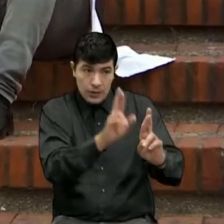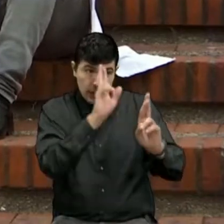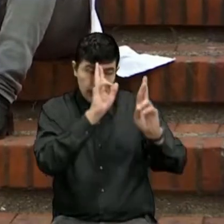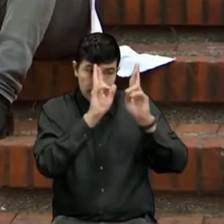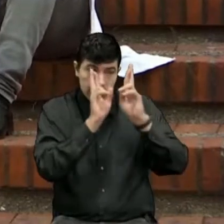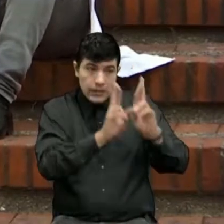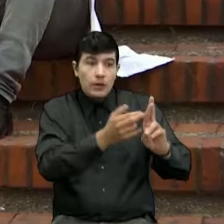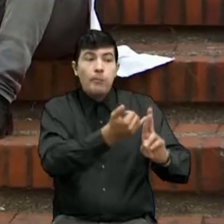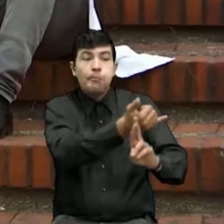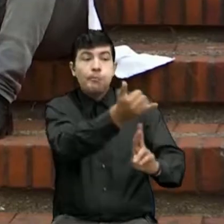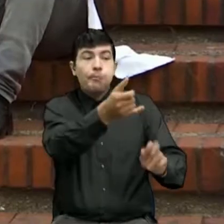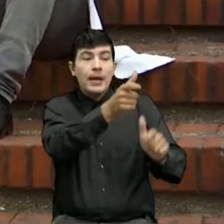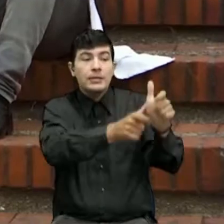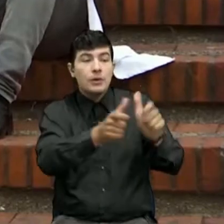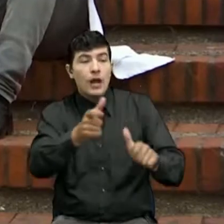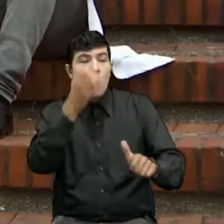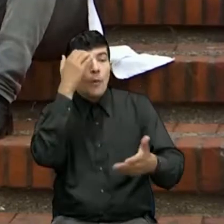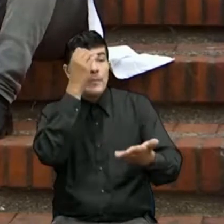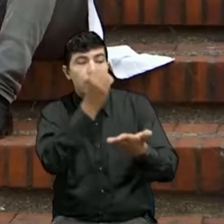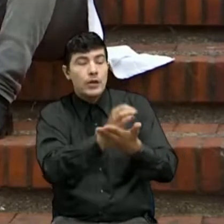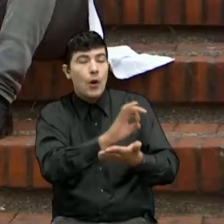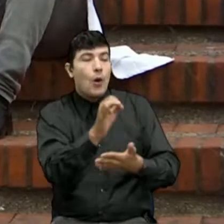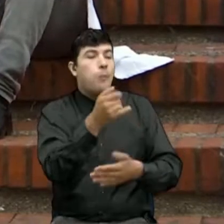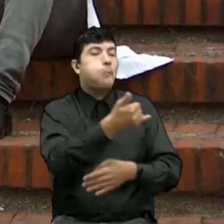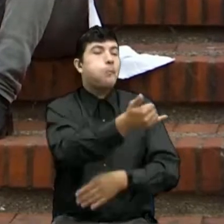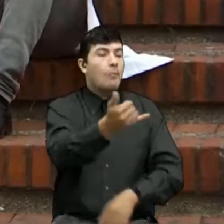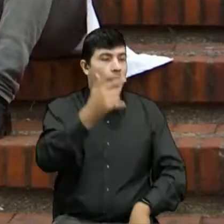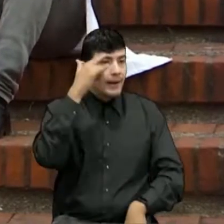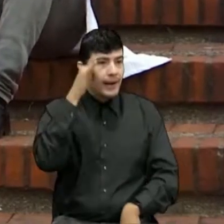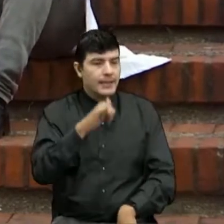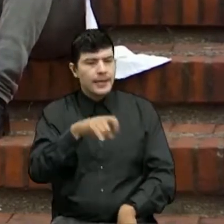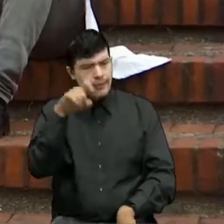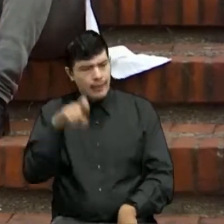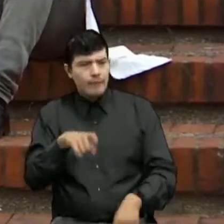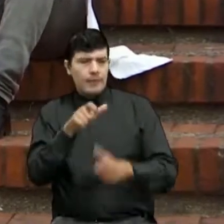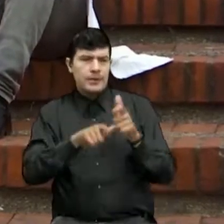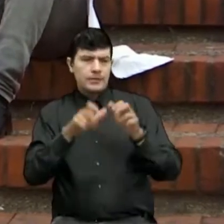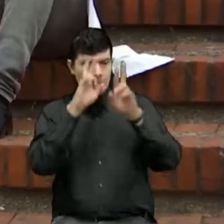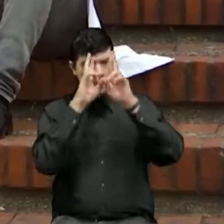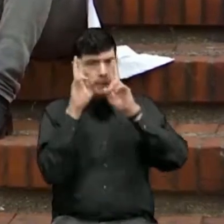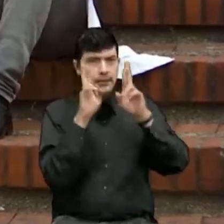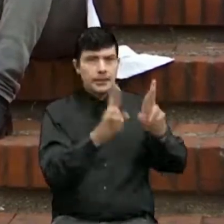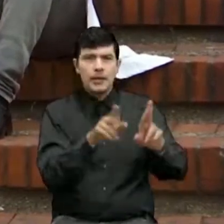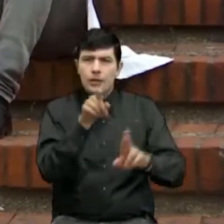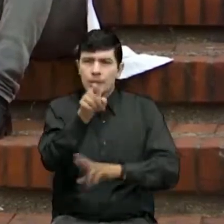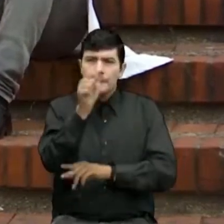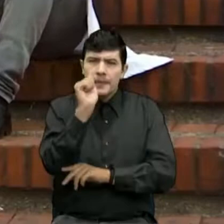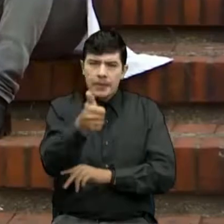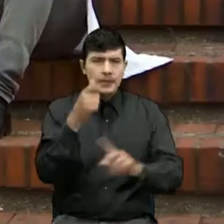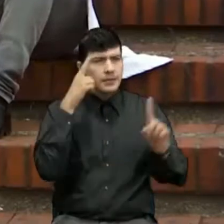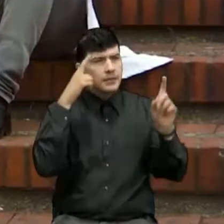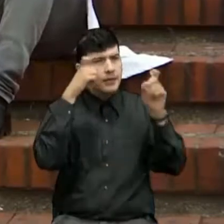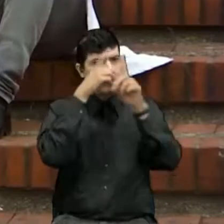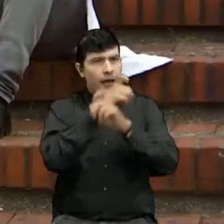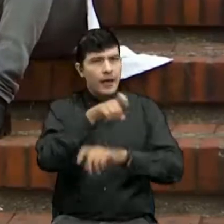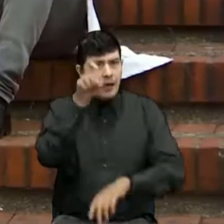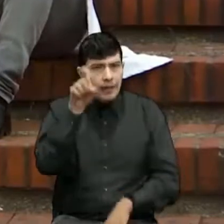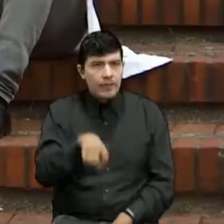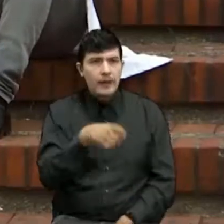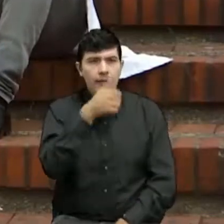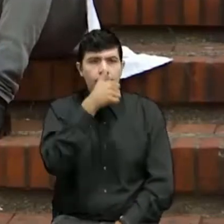demás. Sí, Paola, debes reflexionar en eso. Hay que tener tolerancia en